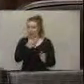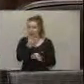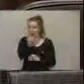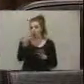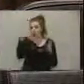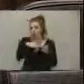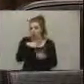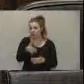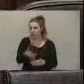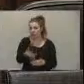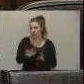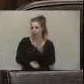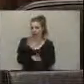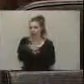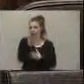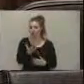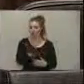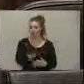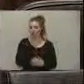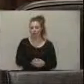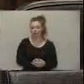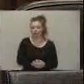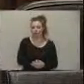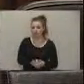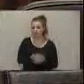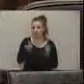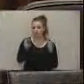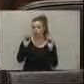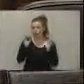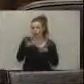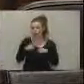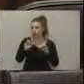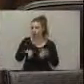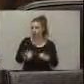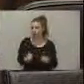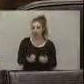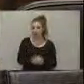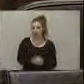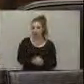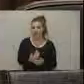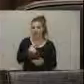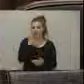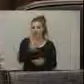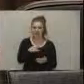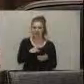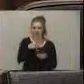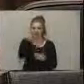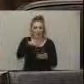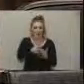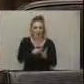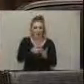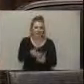la creación de este consorcio. En todo caso, sí nos gustaría saber qué planes tiene para estas